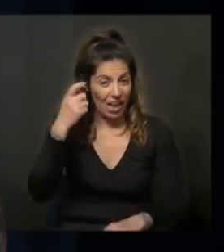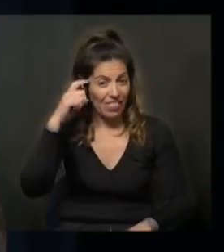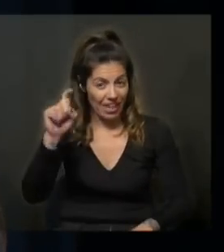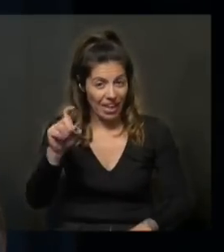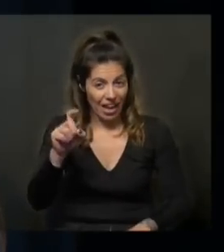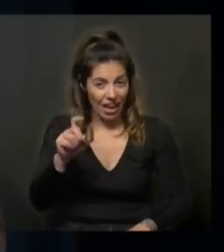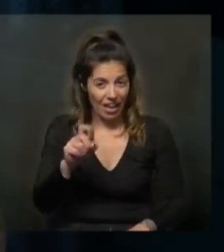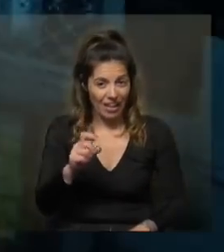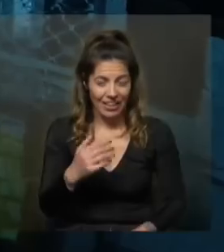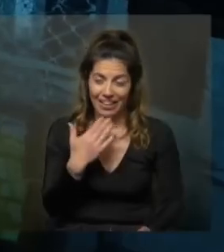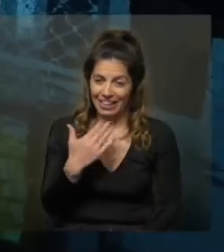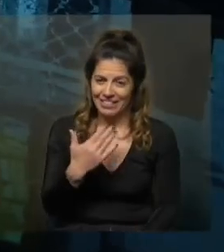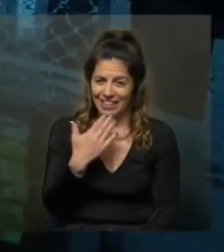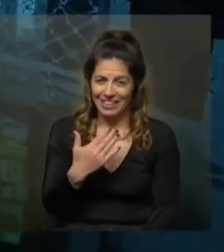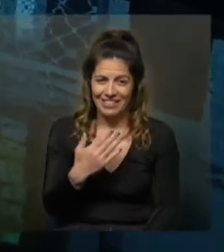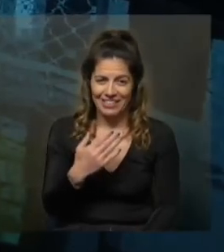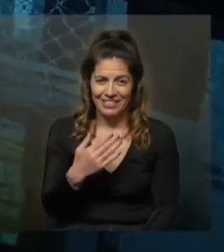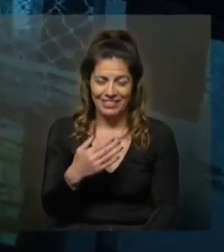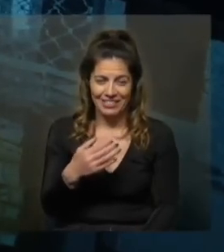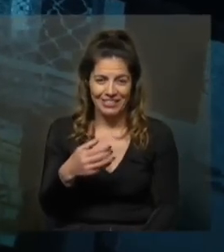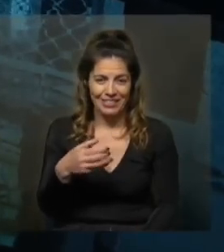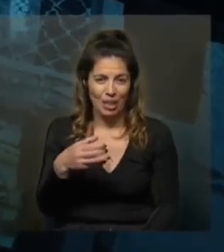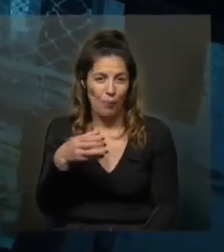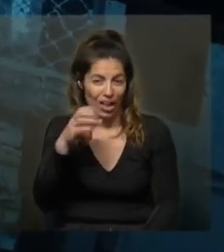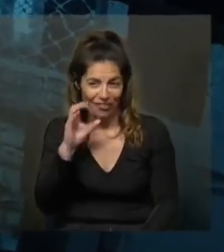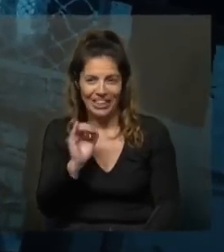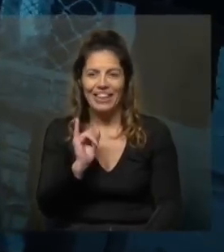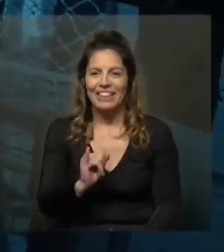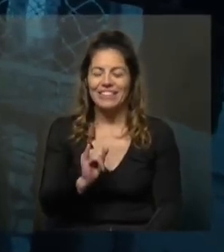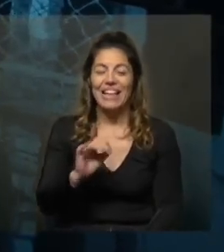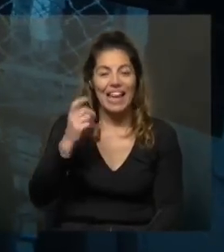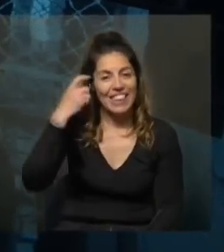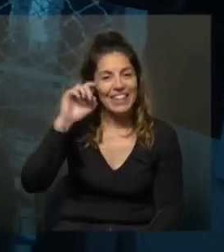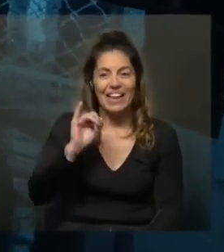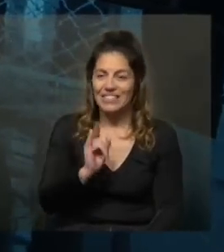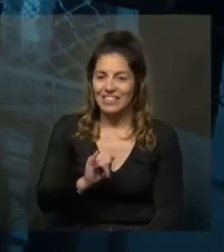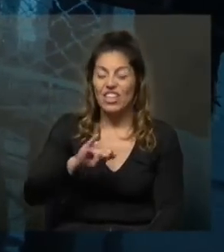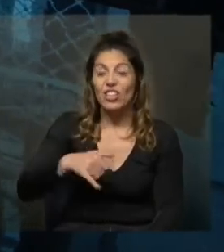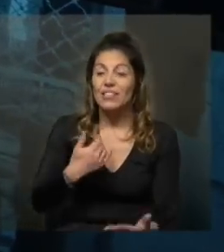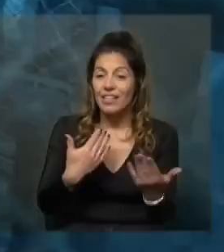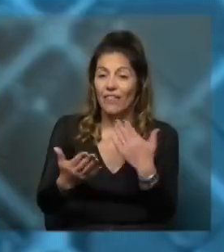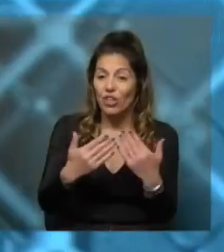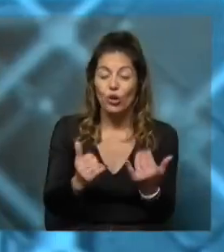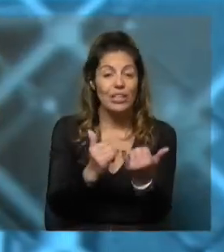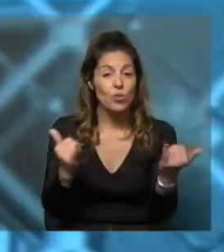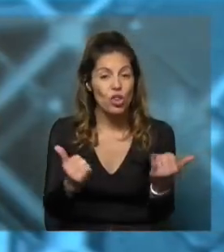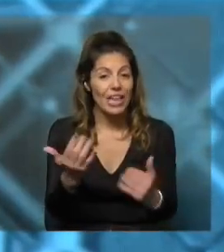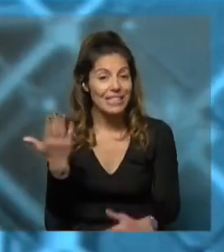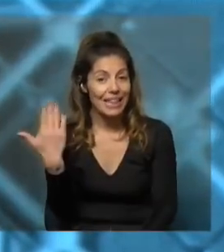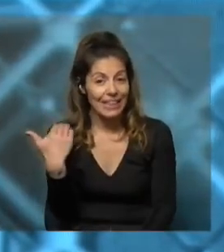gracias eh Muchas gracias por el café no por favor tenemos la idea tenemos la idea y Hace unos días